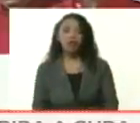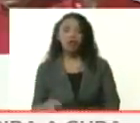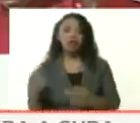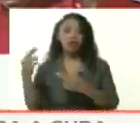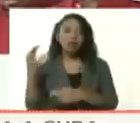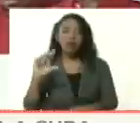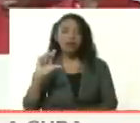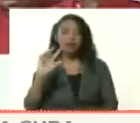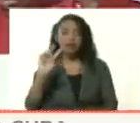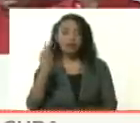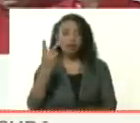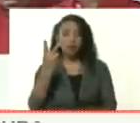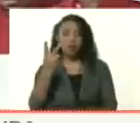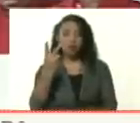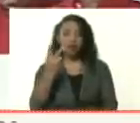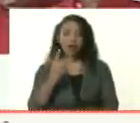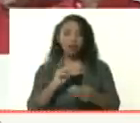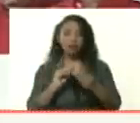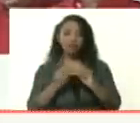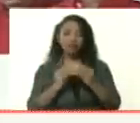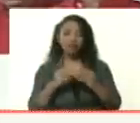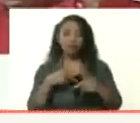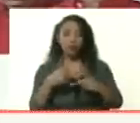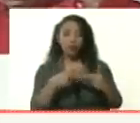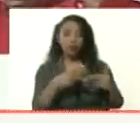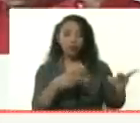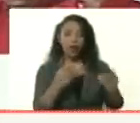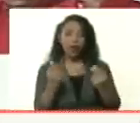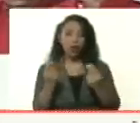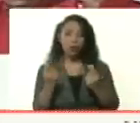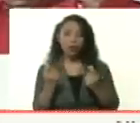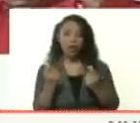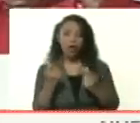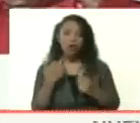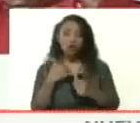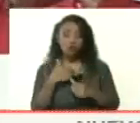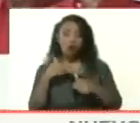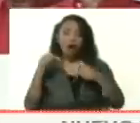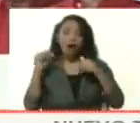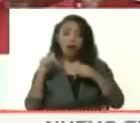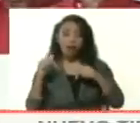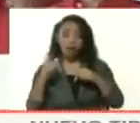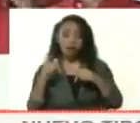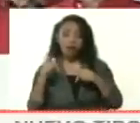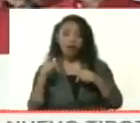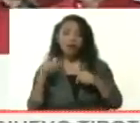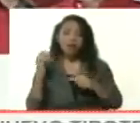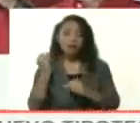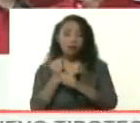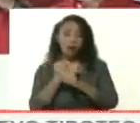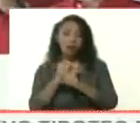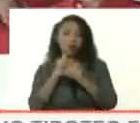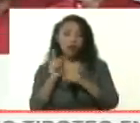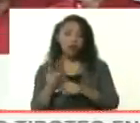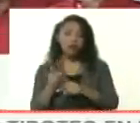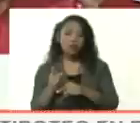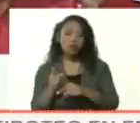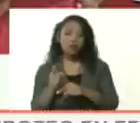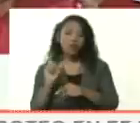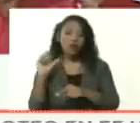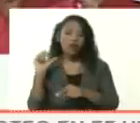segunda pregunta, la reingeniería económica, estamos en eso. Estamos en eso. Desafortunadamente, Gladys,